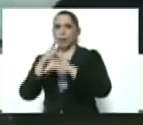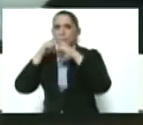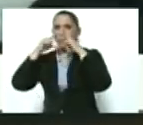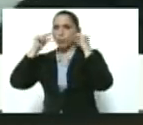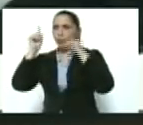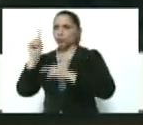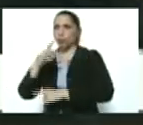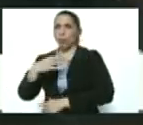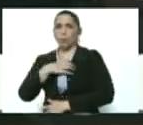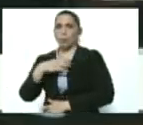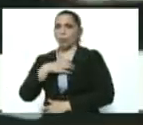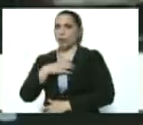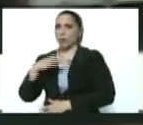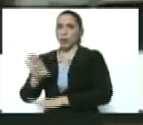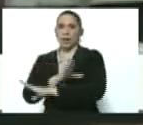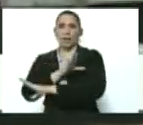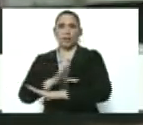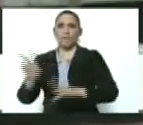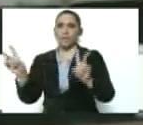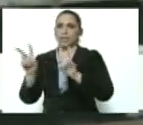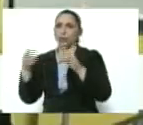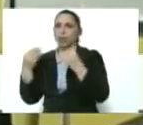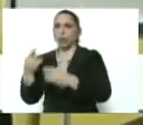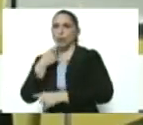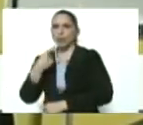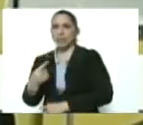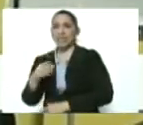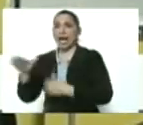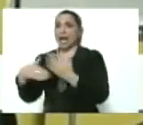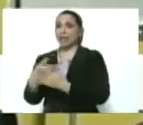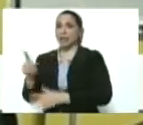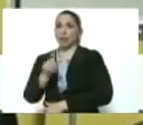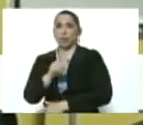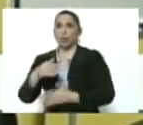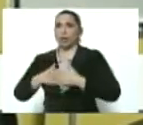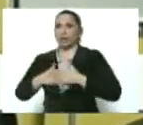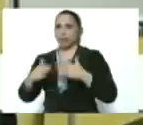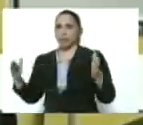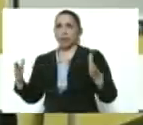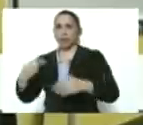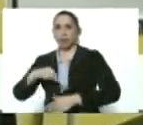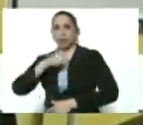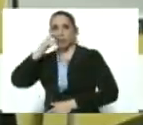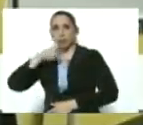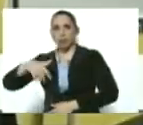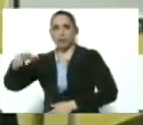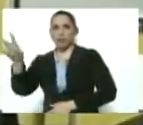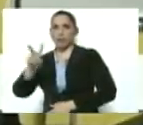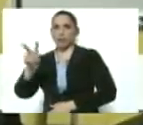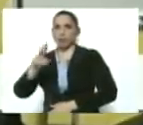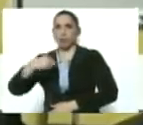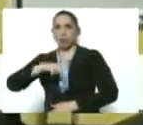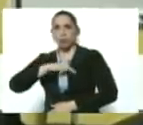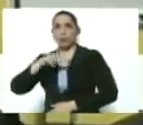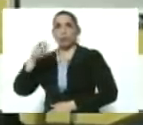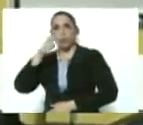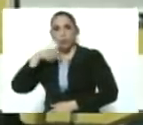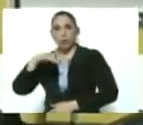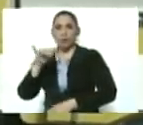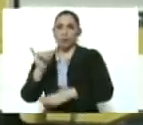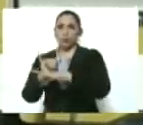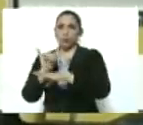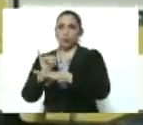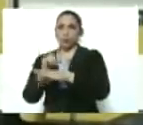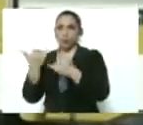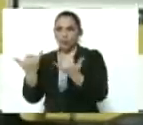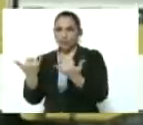podemos cantar victoria como usted dice hasta que no esté garantizado que nuestro pueblo venezolano en nuestro pueblo sucrense en este